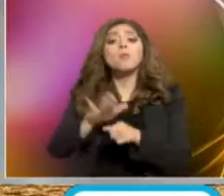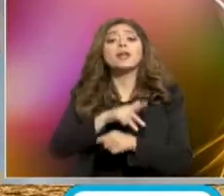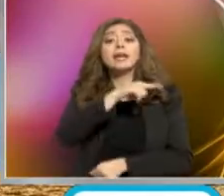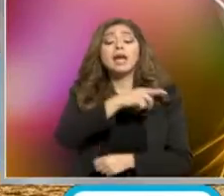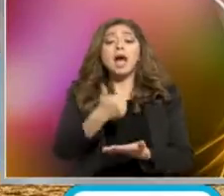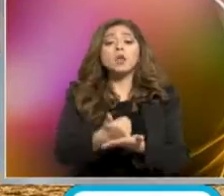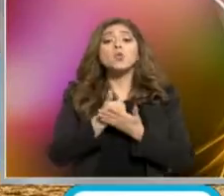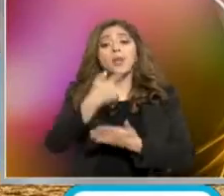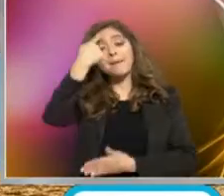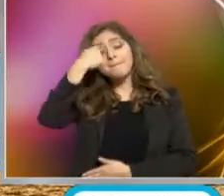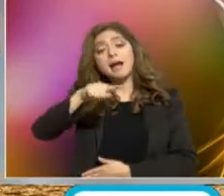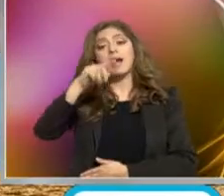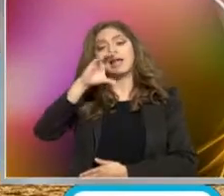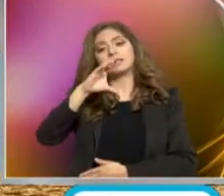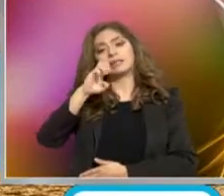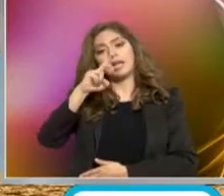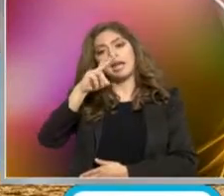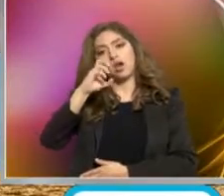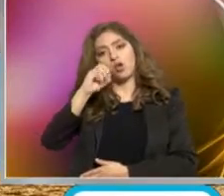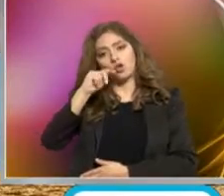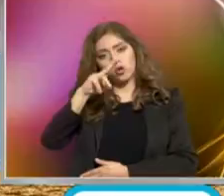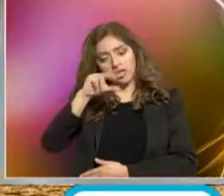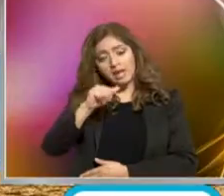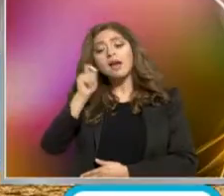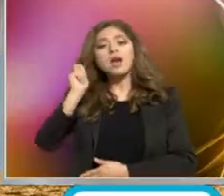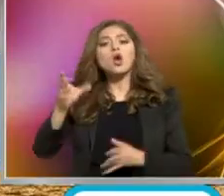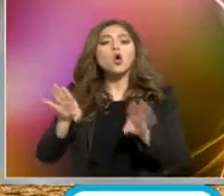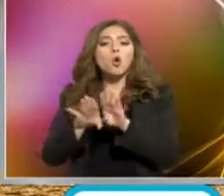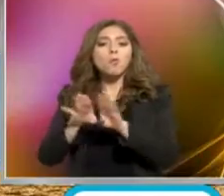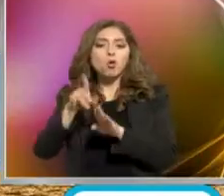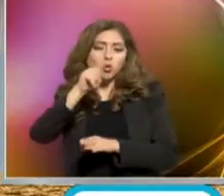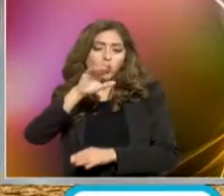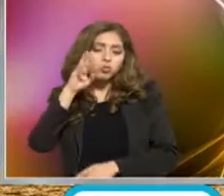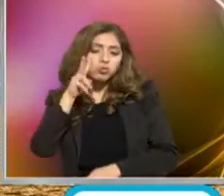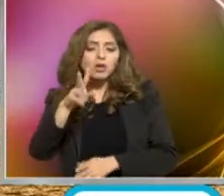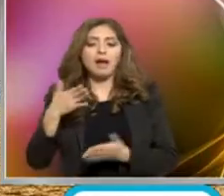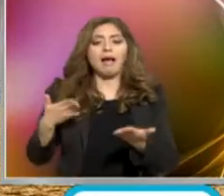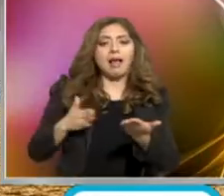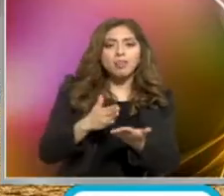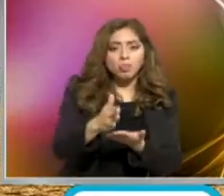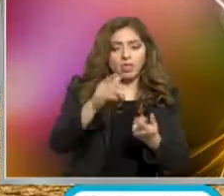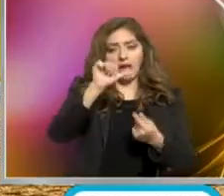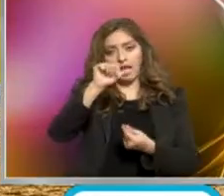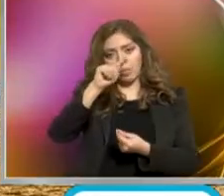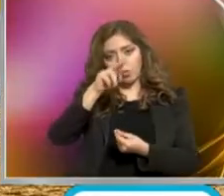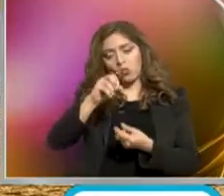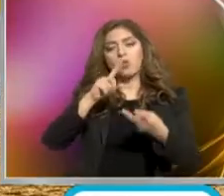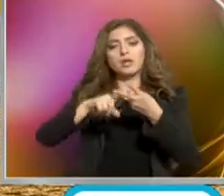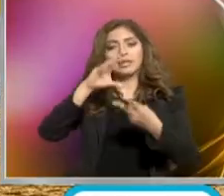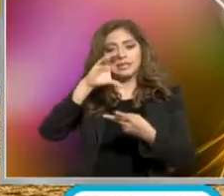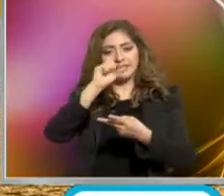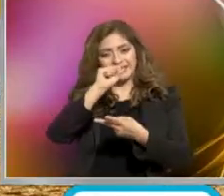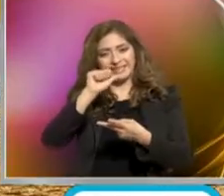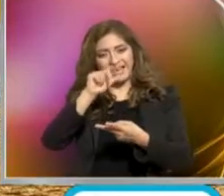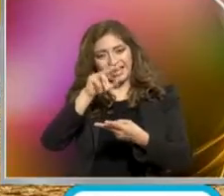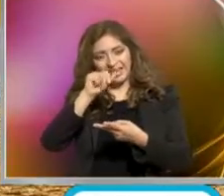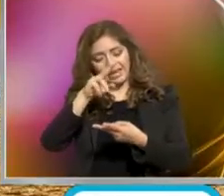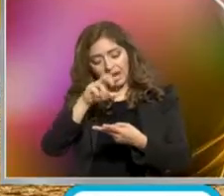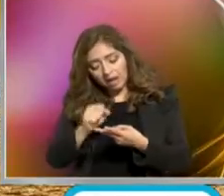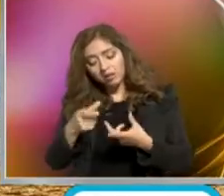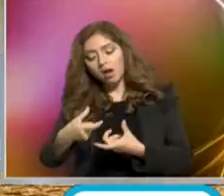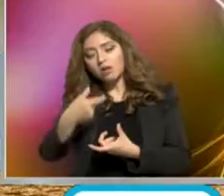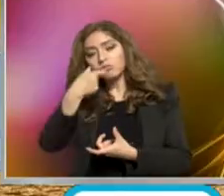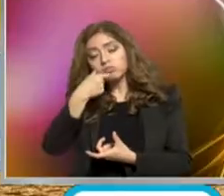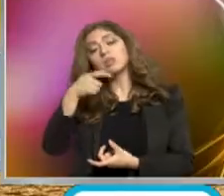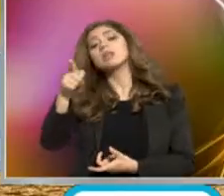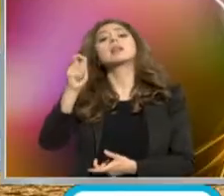se encuentran en los pescados de agua fría como atún, salmón, sardinas, y se ha visto que las personas que tienen depresión